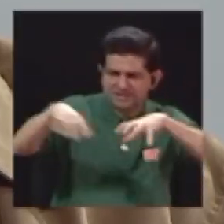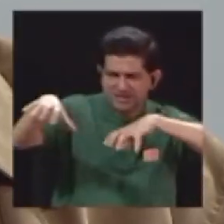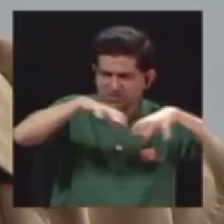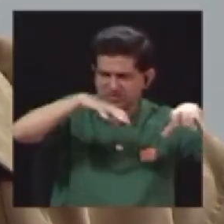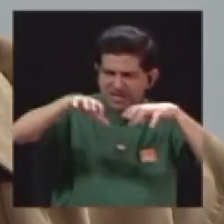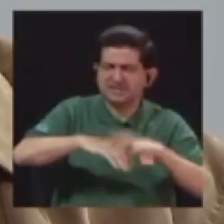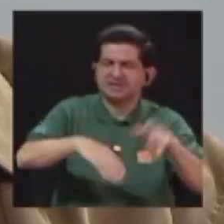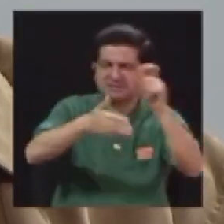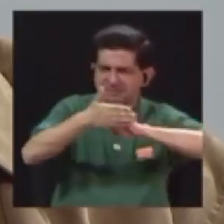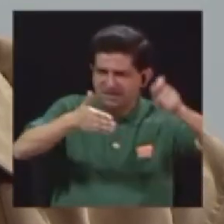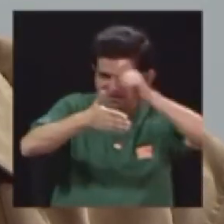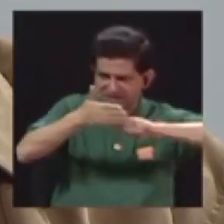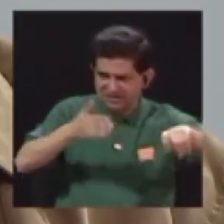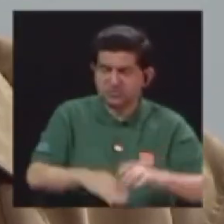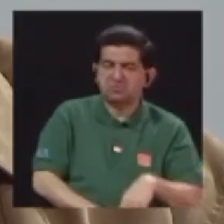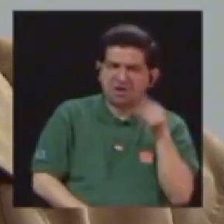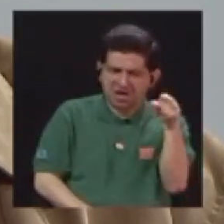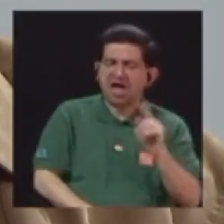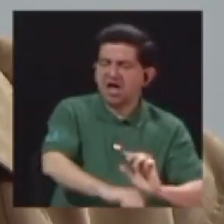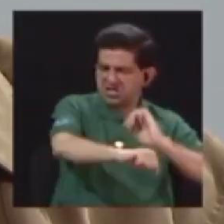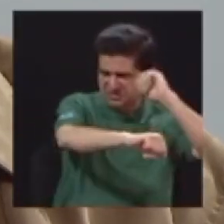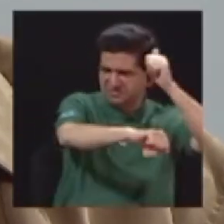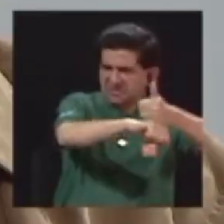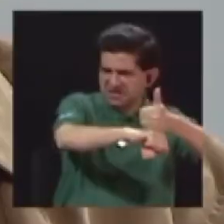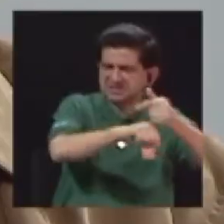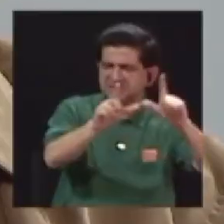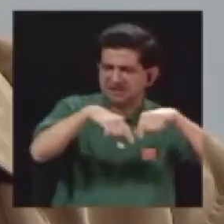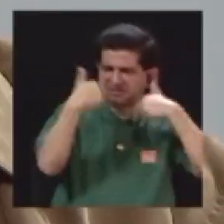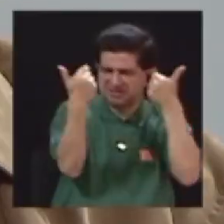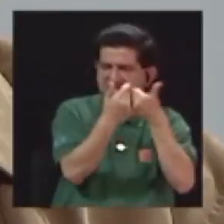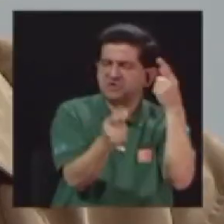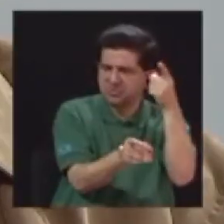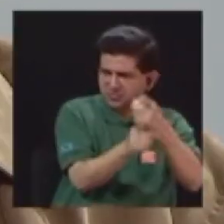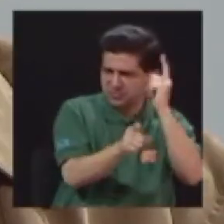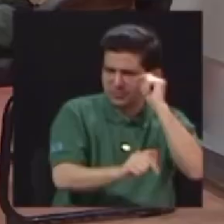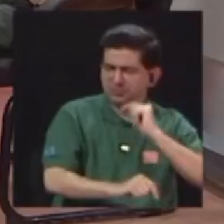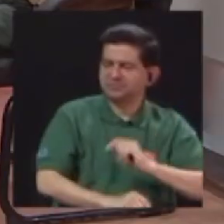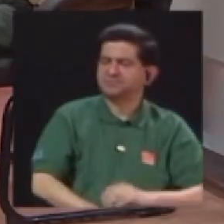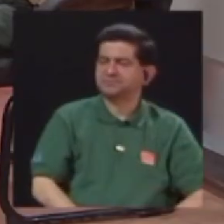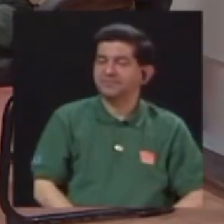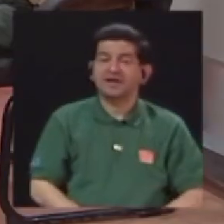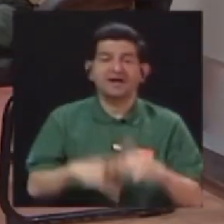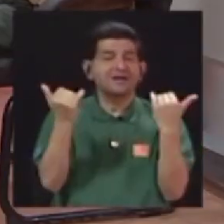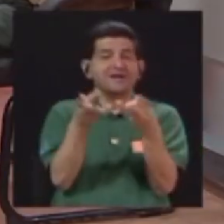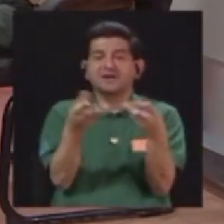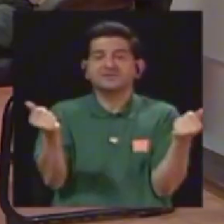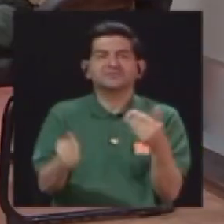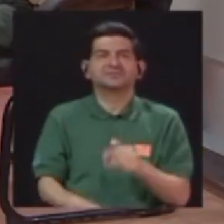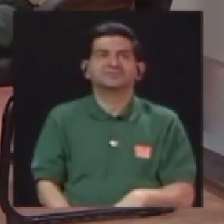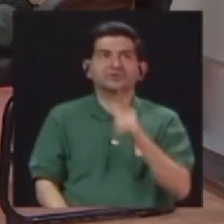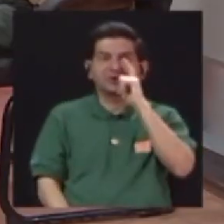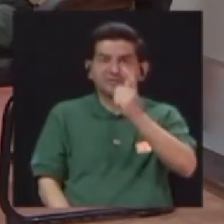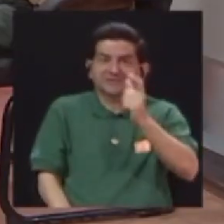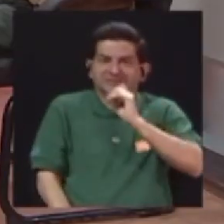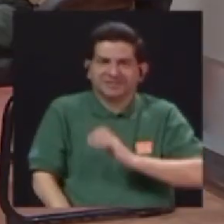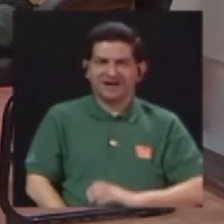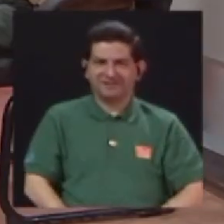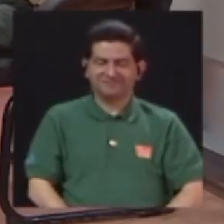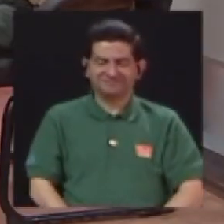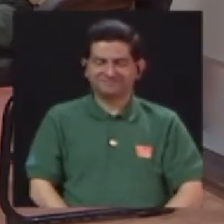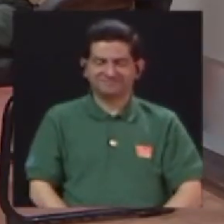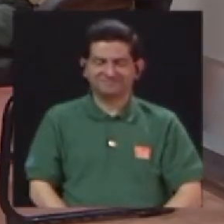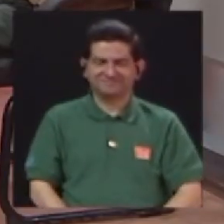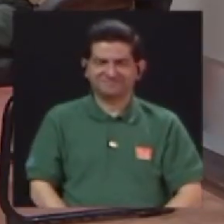escuela, de manera que ahí lo van a colocar en el grupo que le corresponde. Y se arregló la cosa, por dicha, ¿verdad?